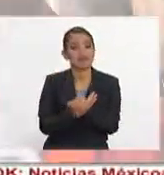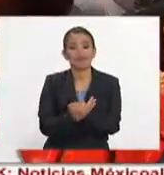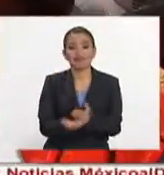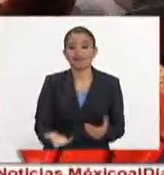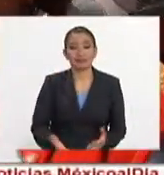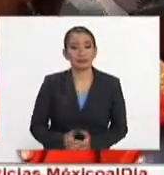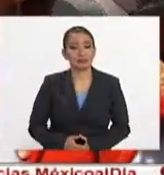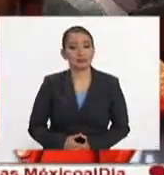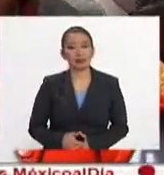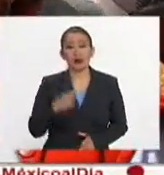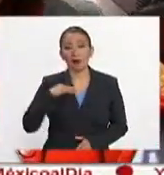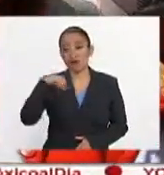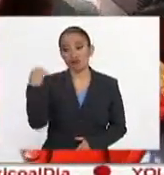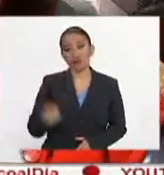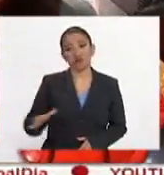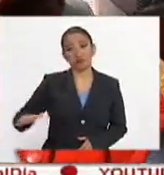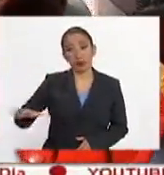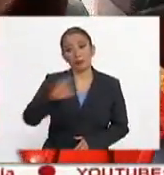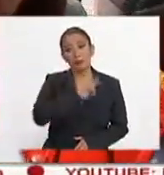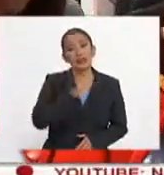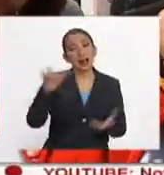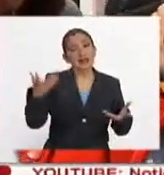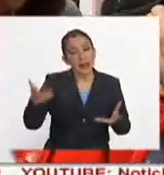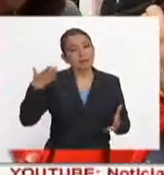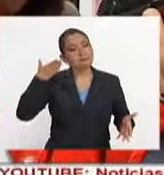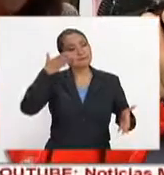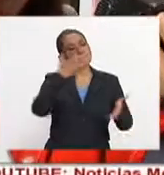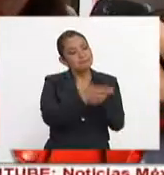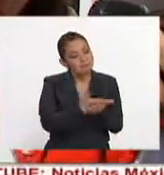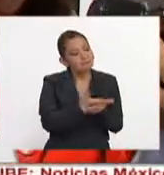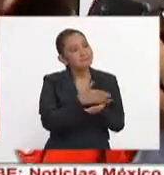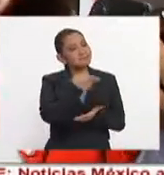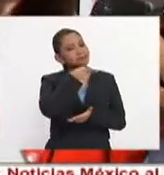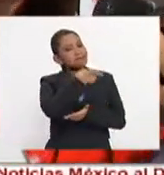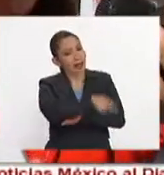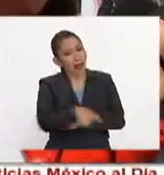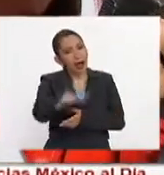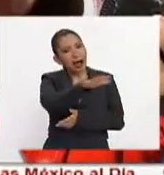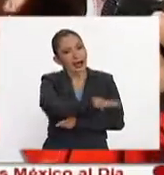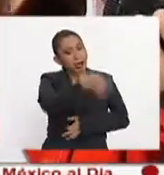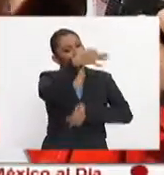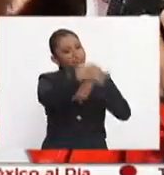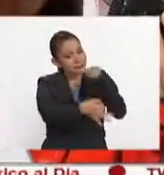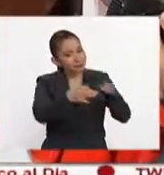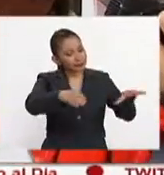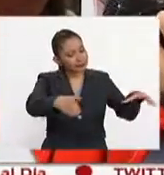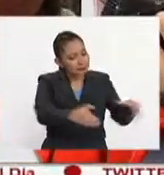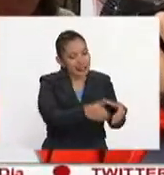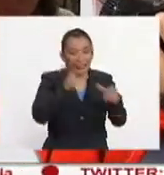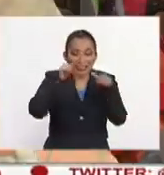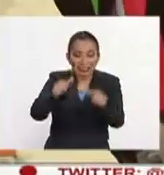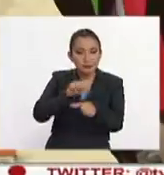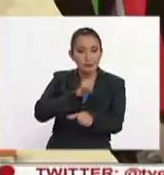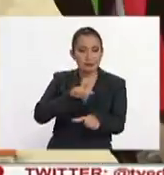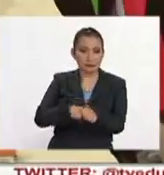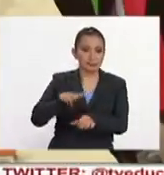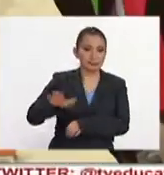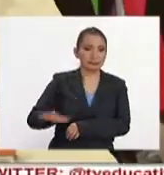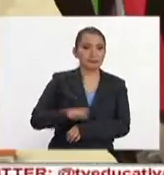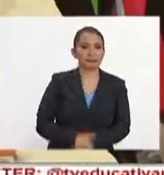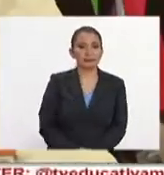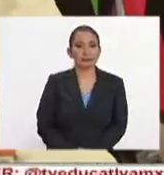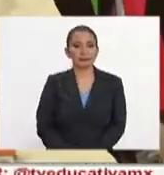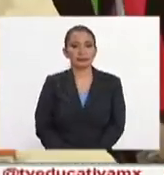sentido. Casi como obligación de poder realizar y poder hacer esta área jurídica de atención.